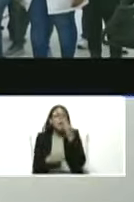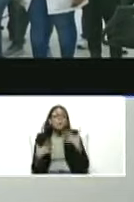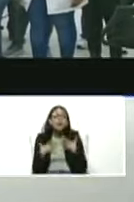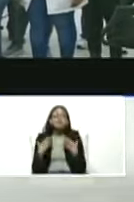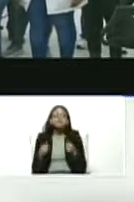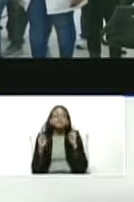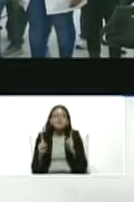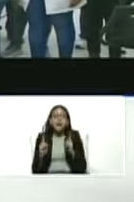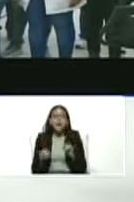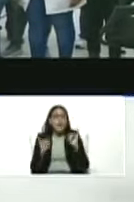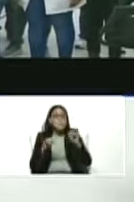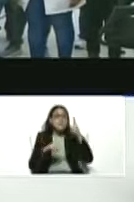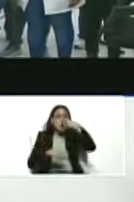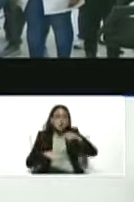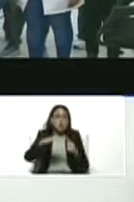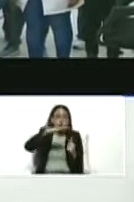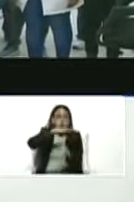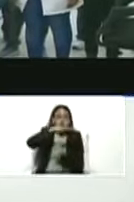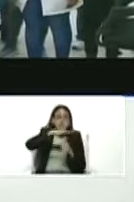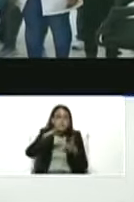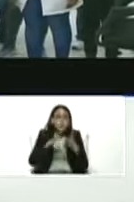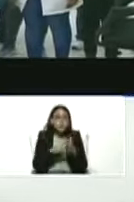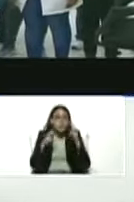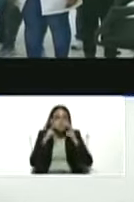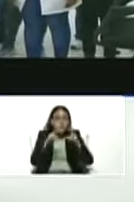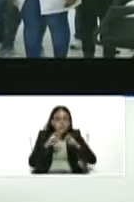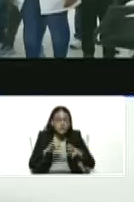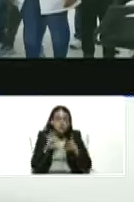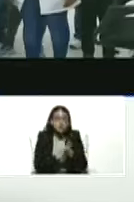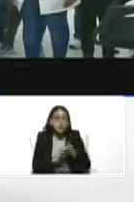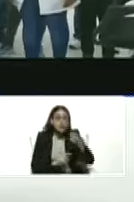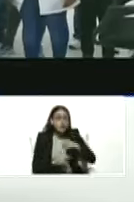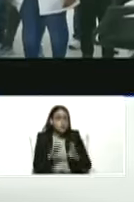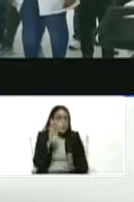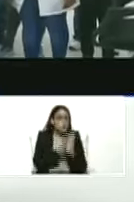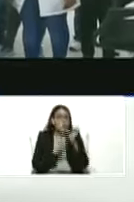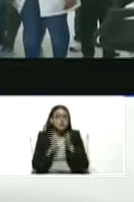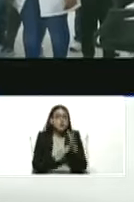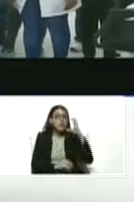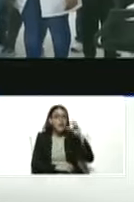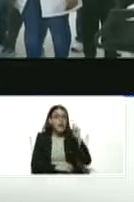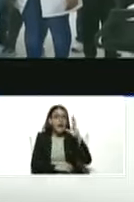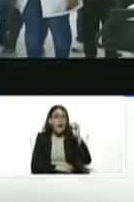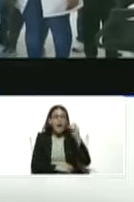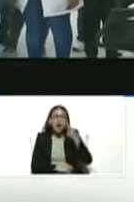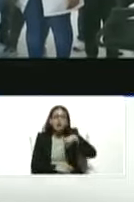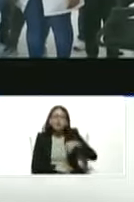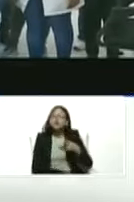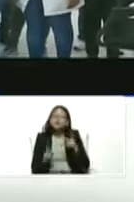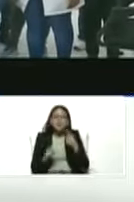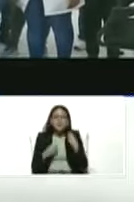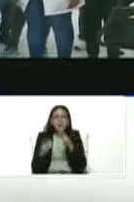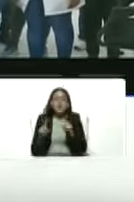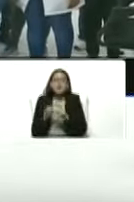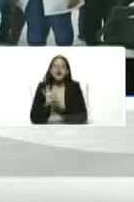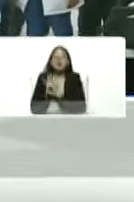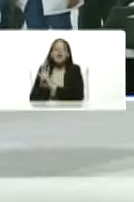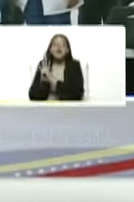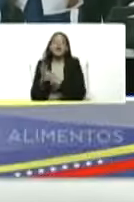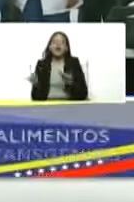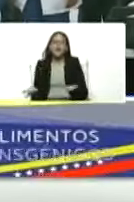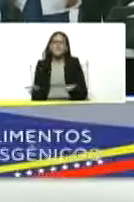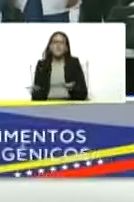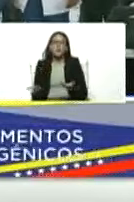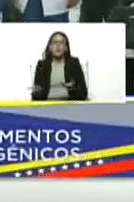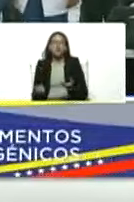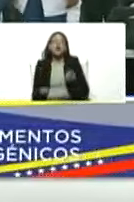investigación deben no solo elevar la calidad de nuestro cacao, sino deben ser un ejemplo,